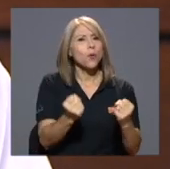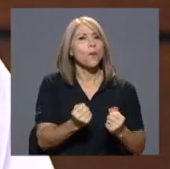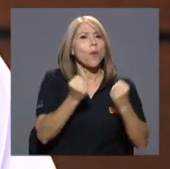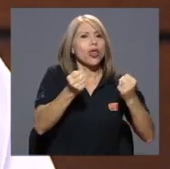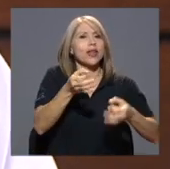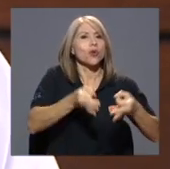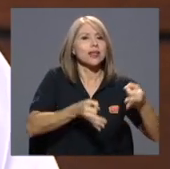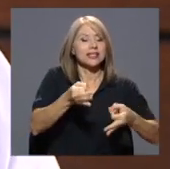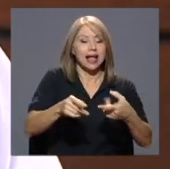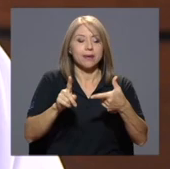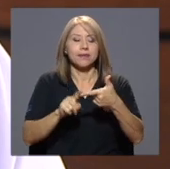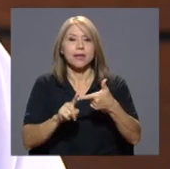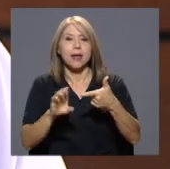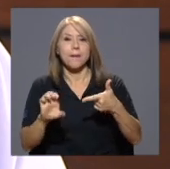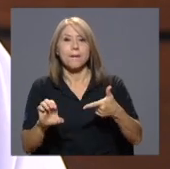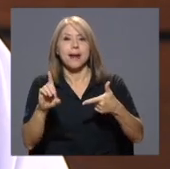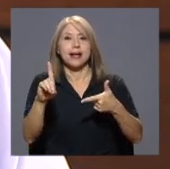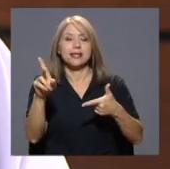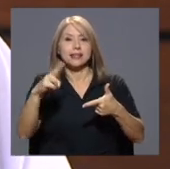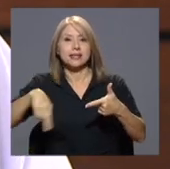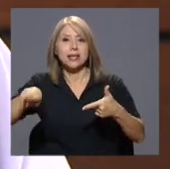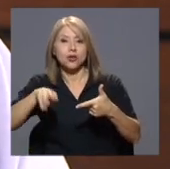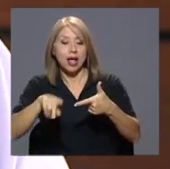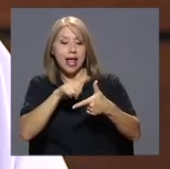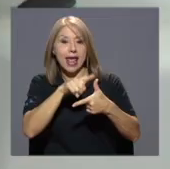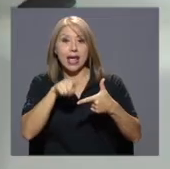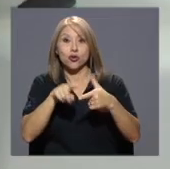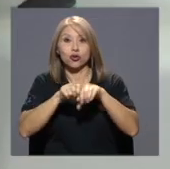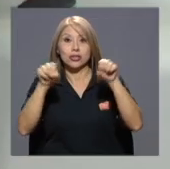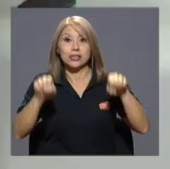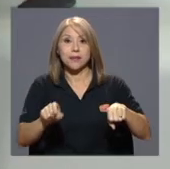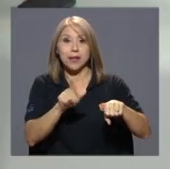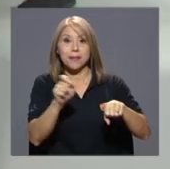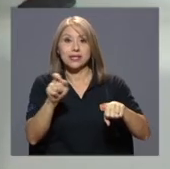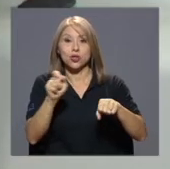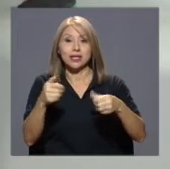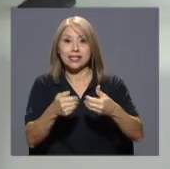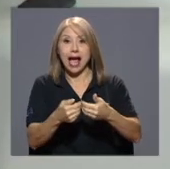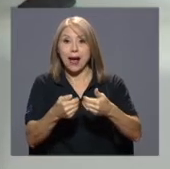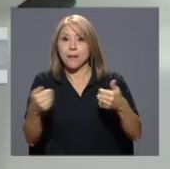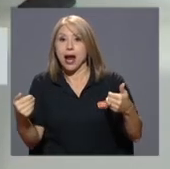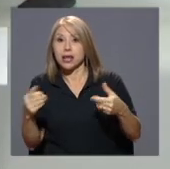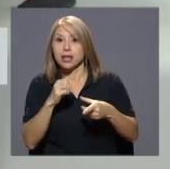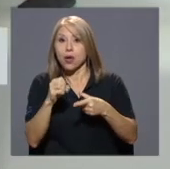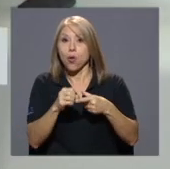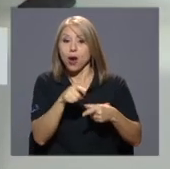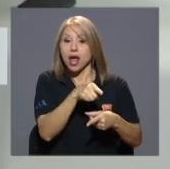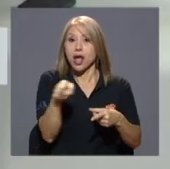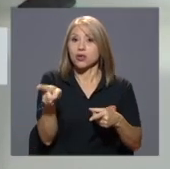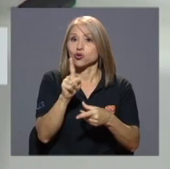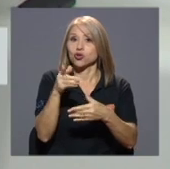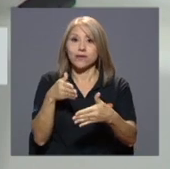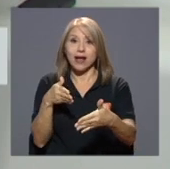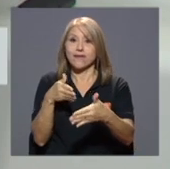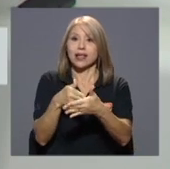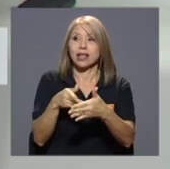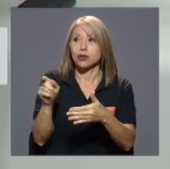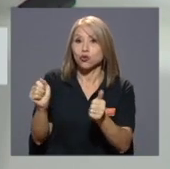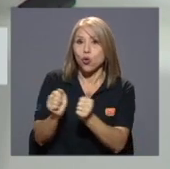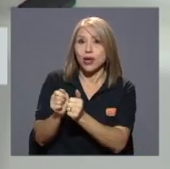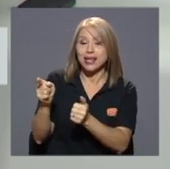Magisterio. ¿Llevan ellos dos regímenes aparte o...? ¿Ellos no se van a ver afectados con este esquema